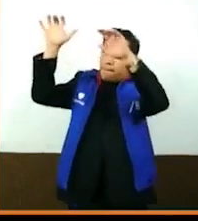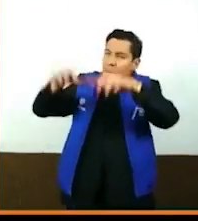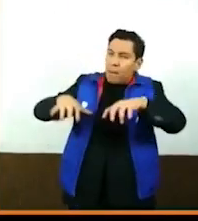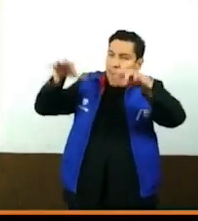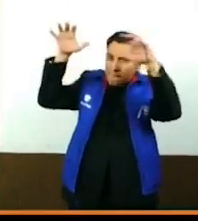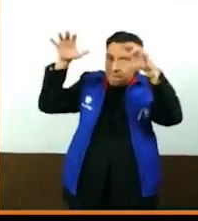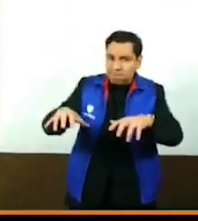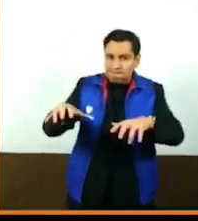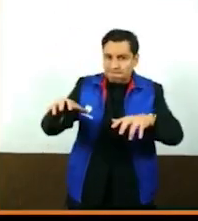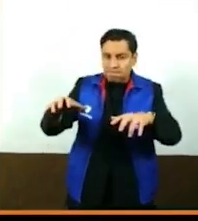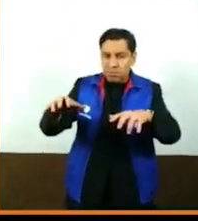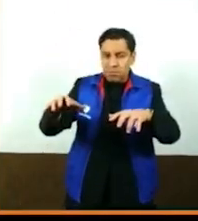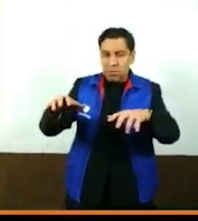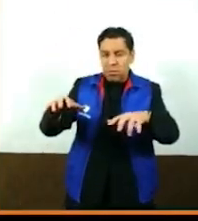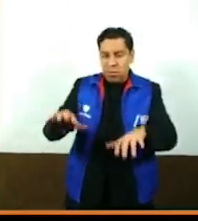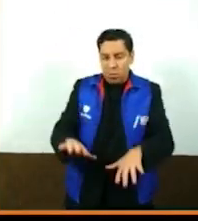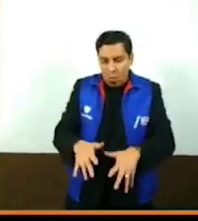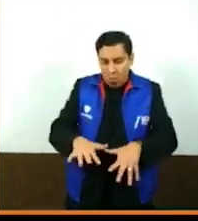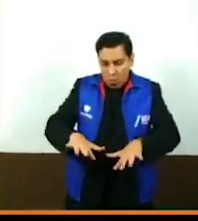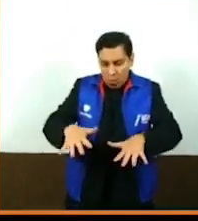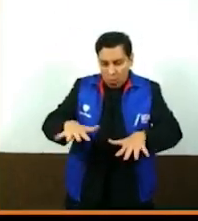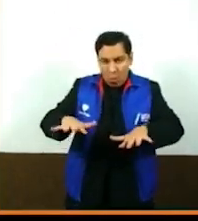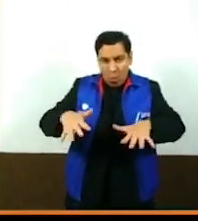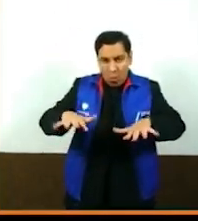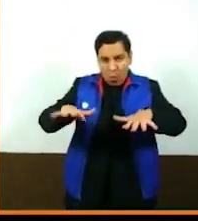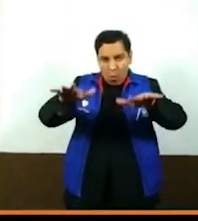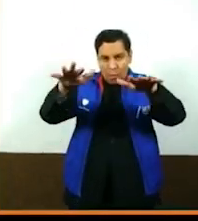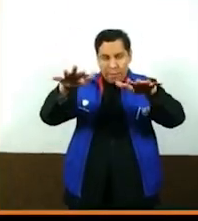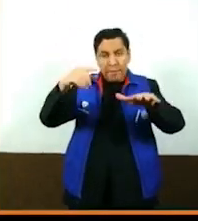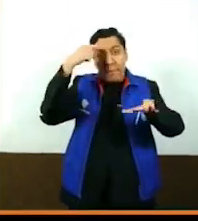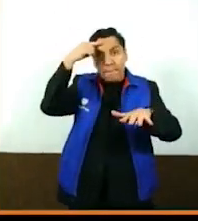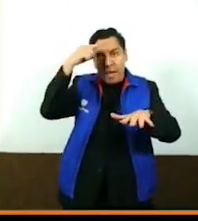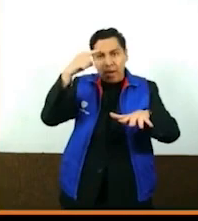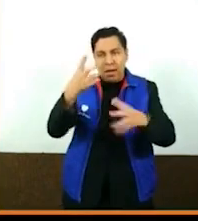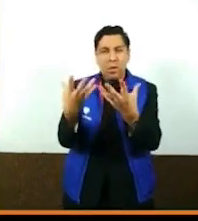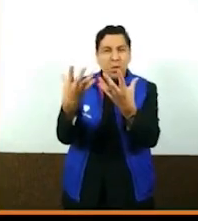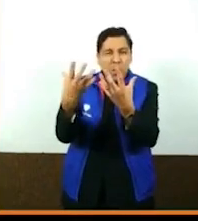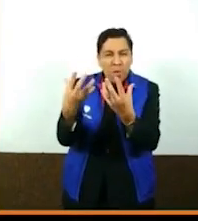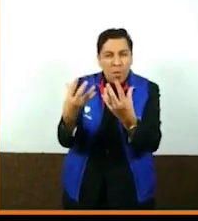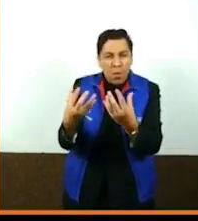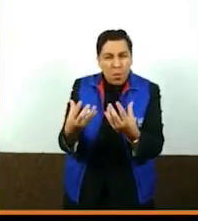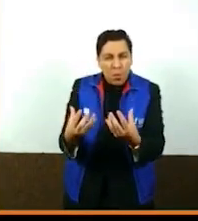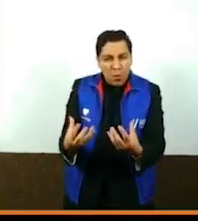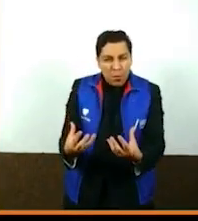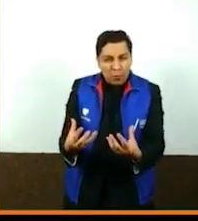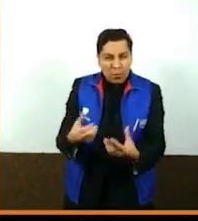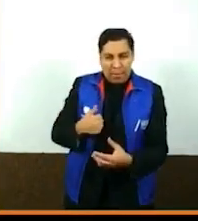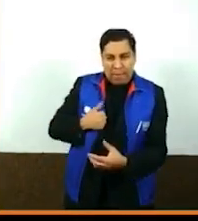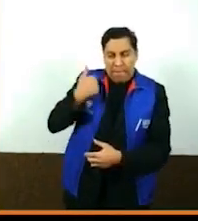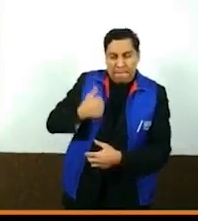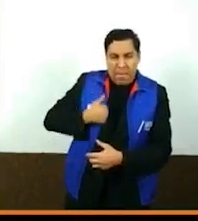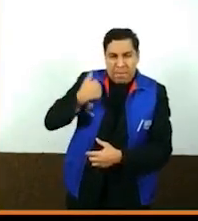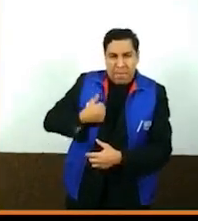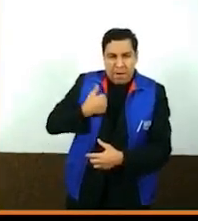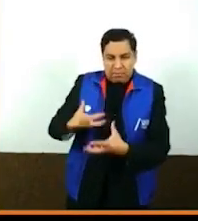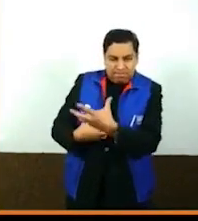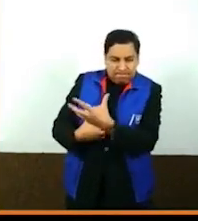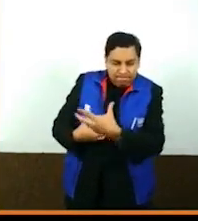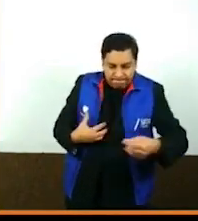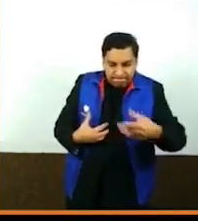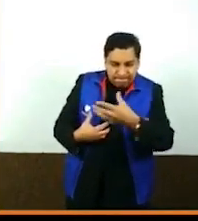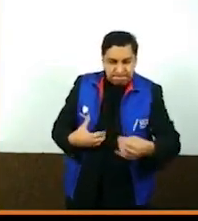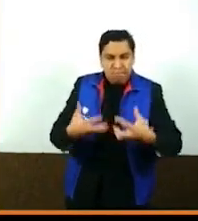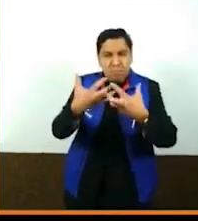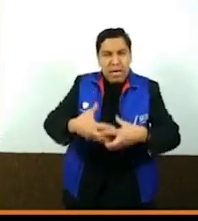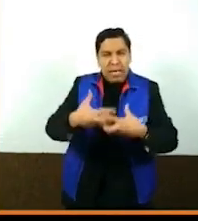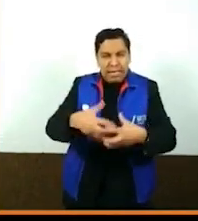pozo, esta agua la estamos utilizando en torres de enfriamiento. Eso nos permite reducir los indicadores de consumo de agua fresca y seguir